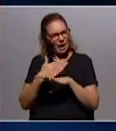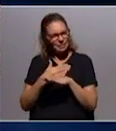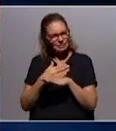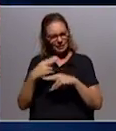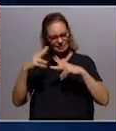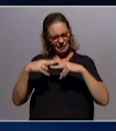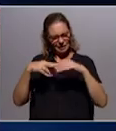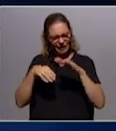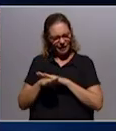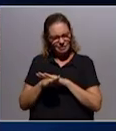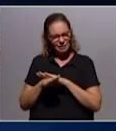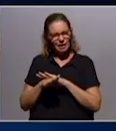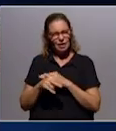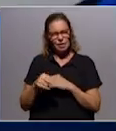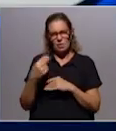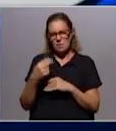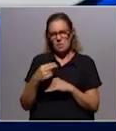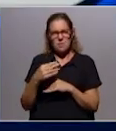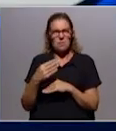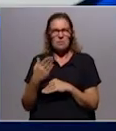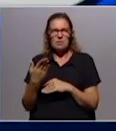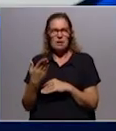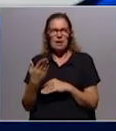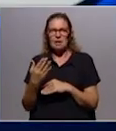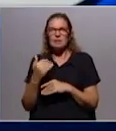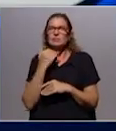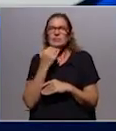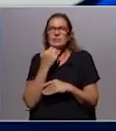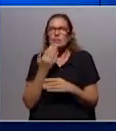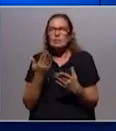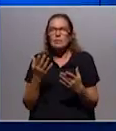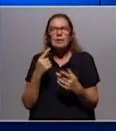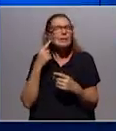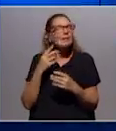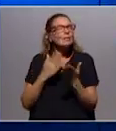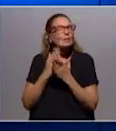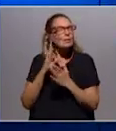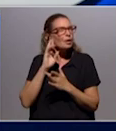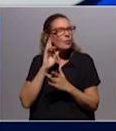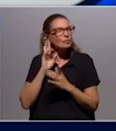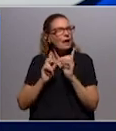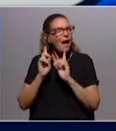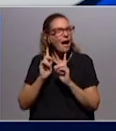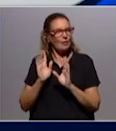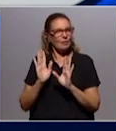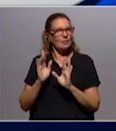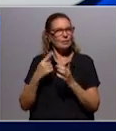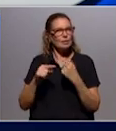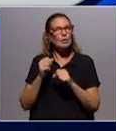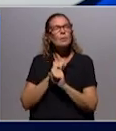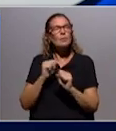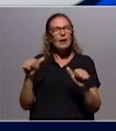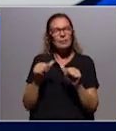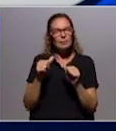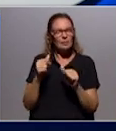sabe de antemano por eso ha sucedido en algunas oportunidades pero bueno nunca sabes si es que hay rumores siempre rumores rumores lo que se puede hacer para